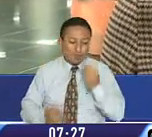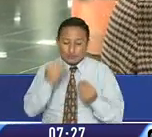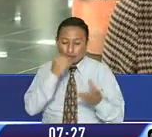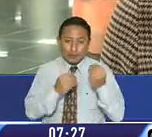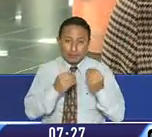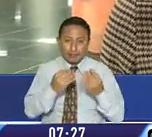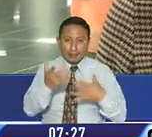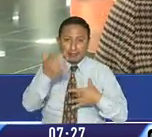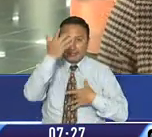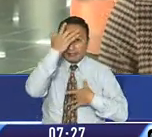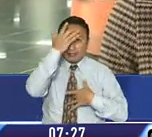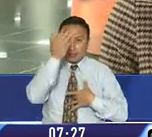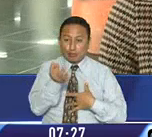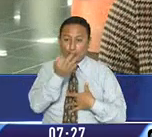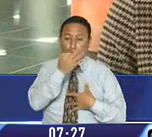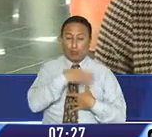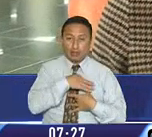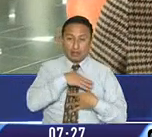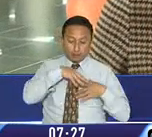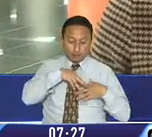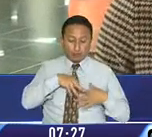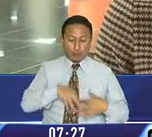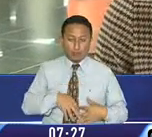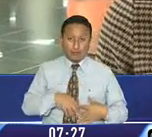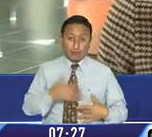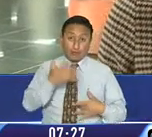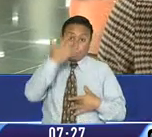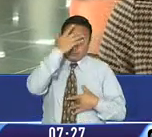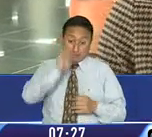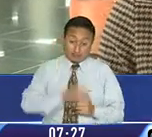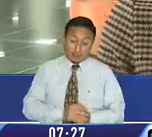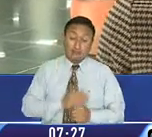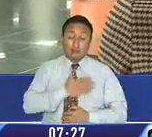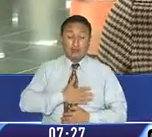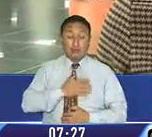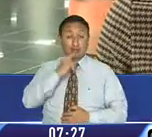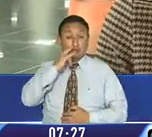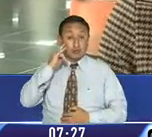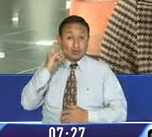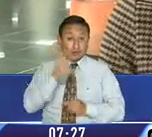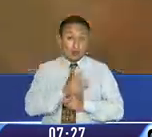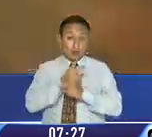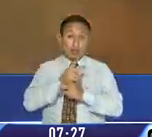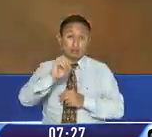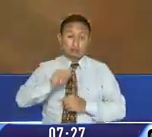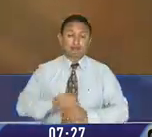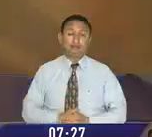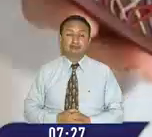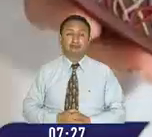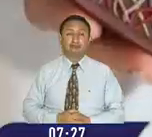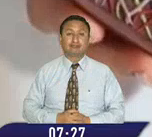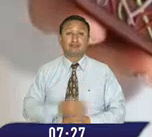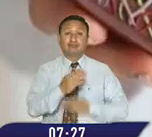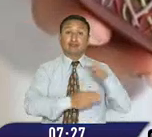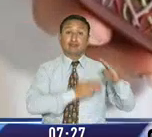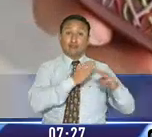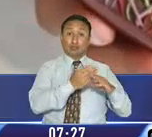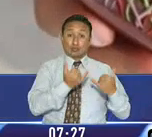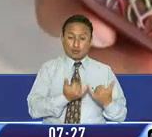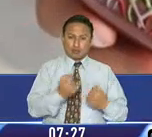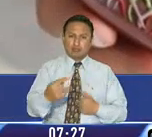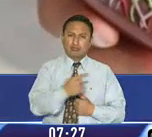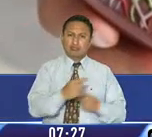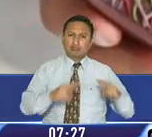producir el contagio de esta enfermedad. Entonces, a cuidar a nuestros niños y cuidarnos nosotros también. El mundo continúa investigando el origen de